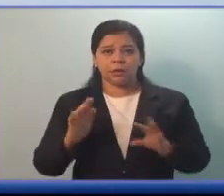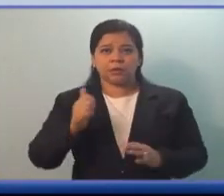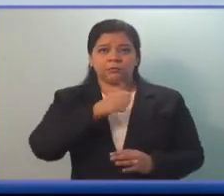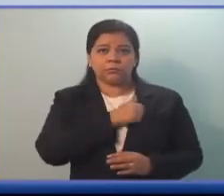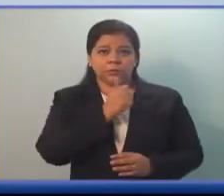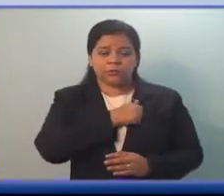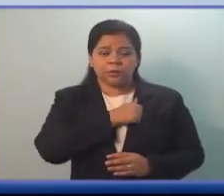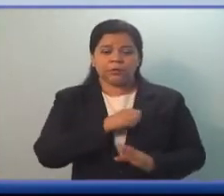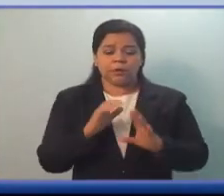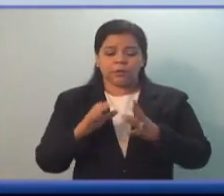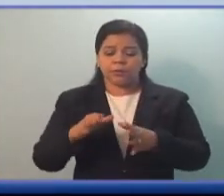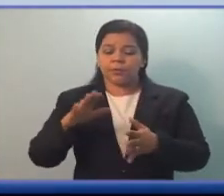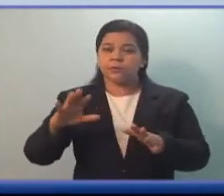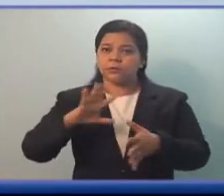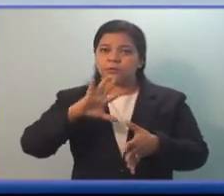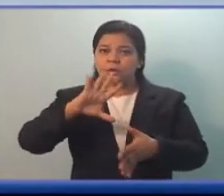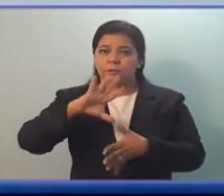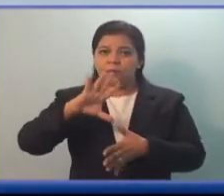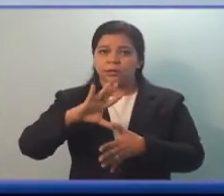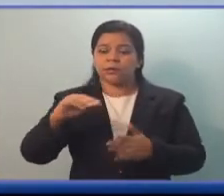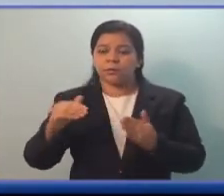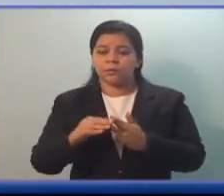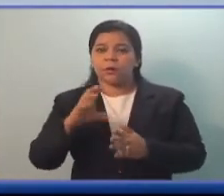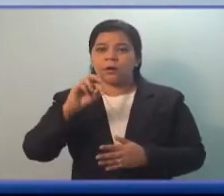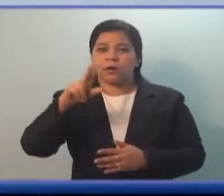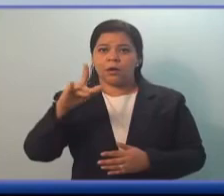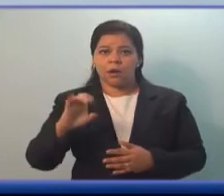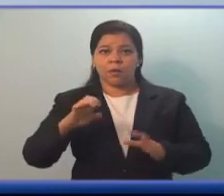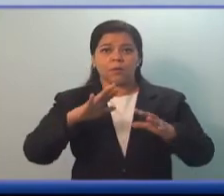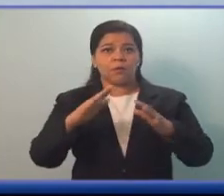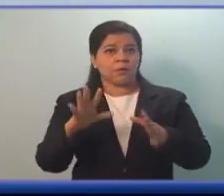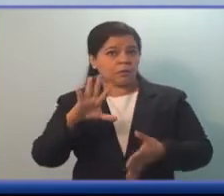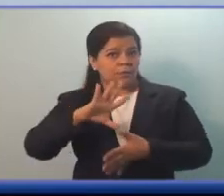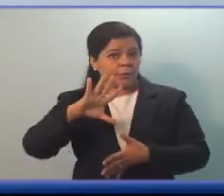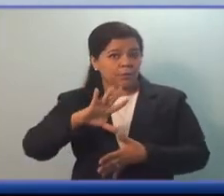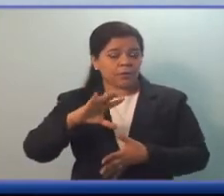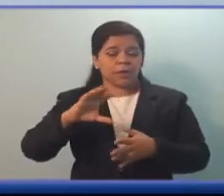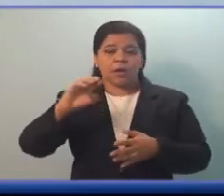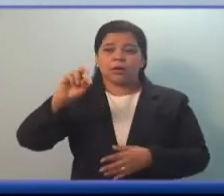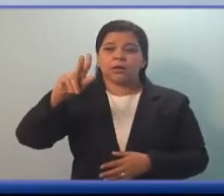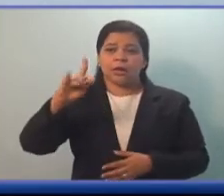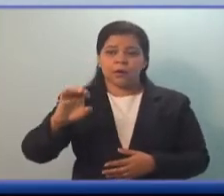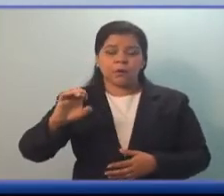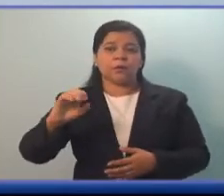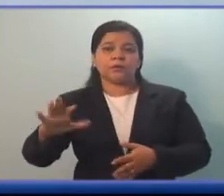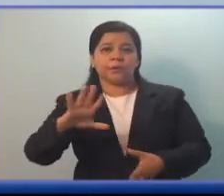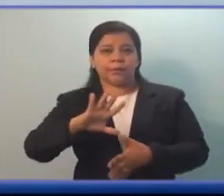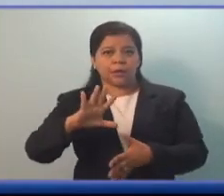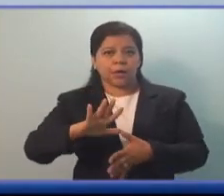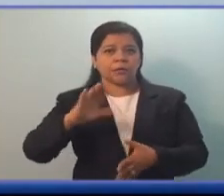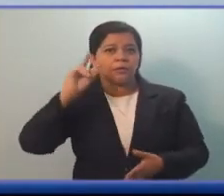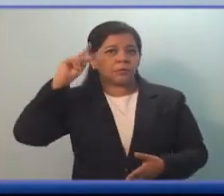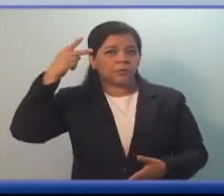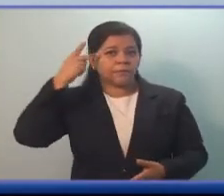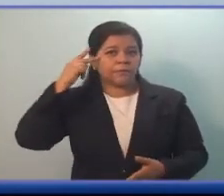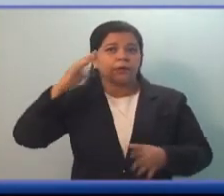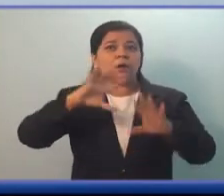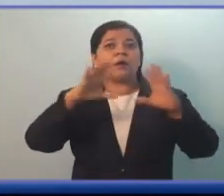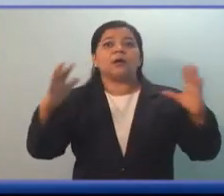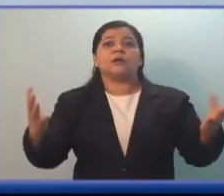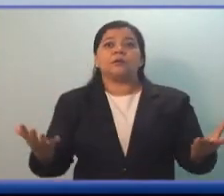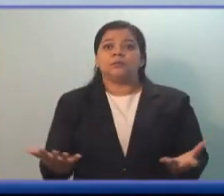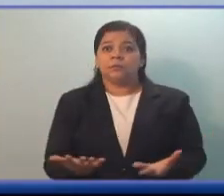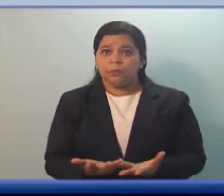la Comisión Interamericana y de la Corte Interamericana. Y la Corte Interamericana es un tribunal jurisdiccional